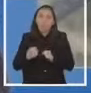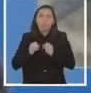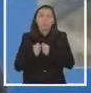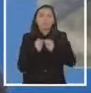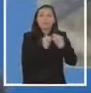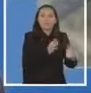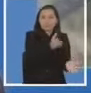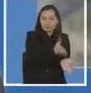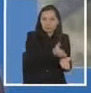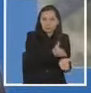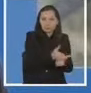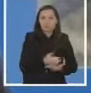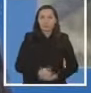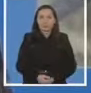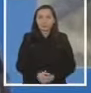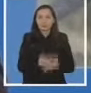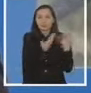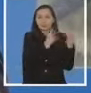colegio.